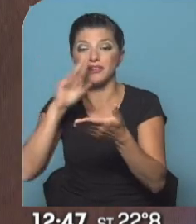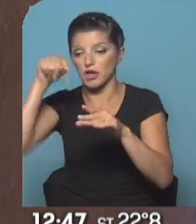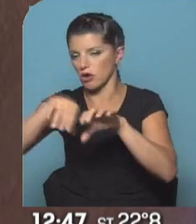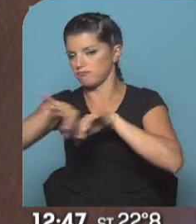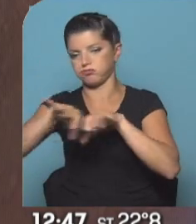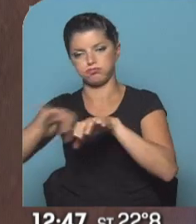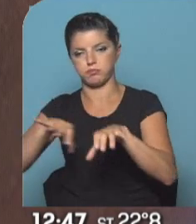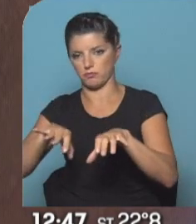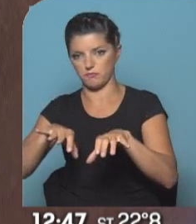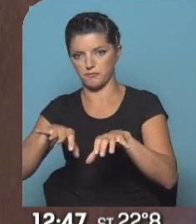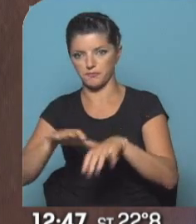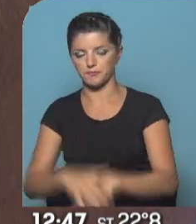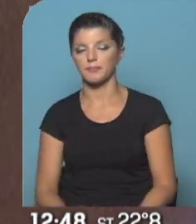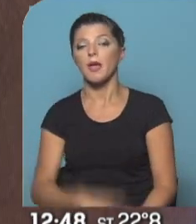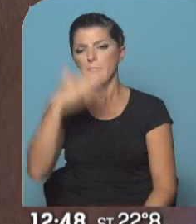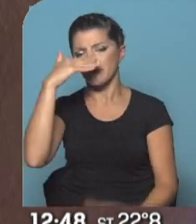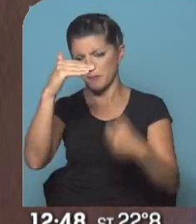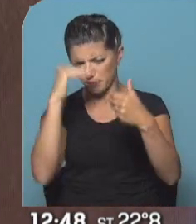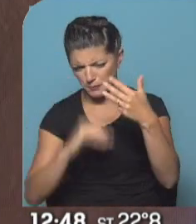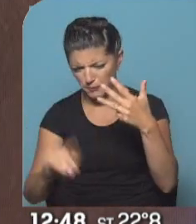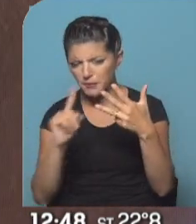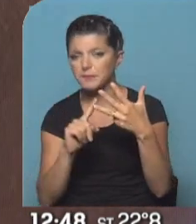más abajo, por ejemplo,